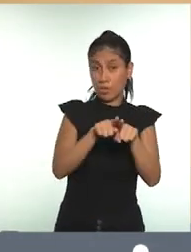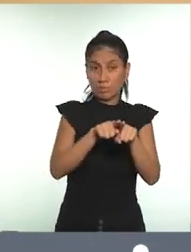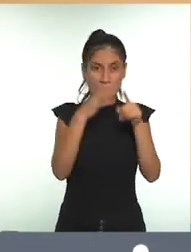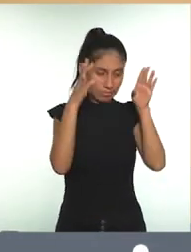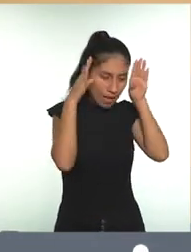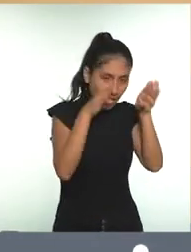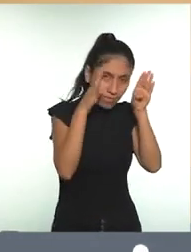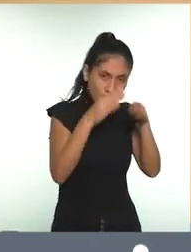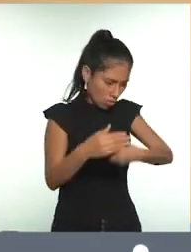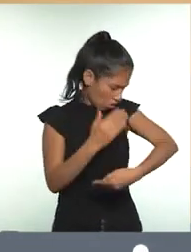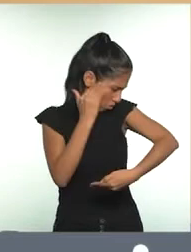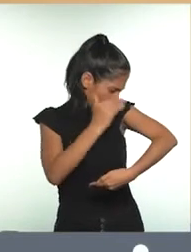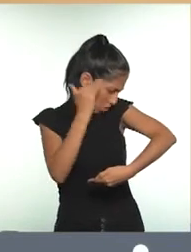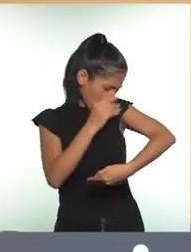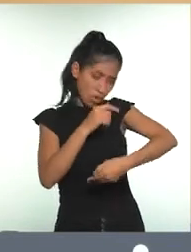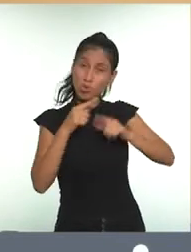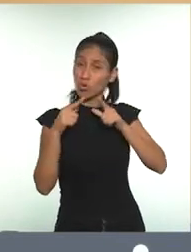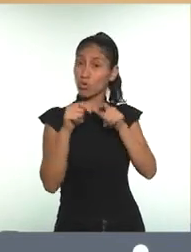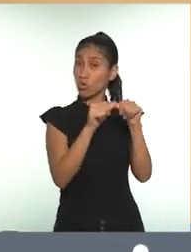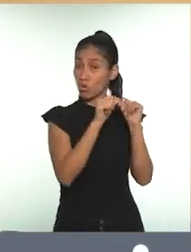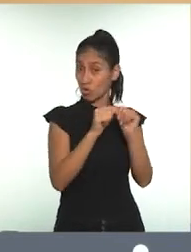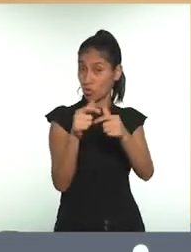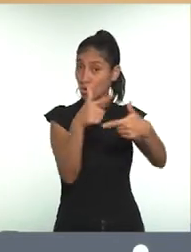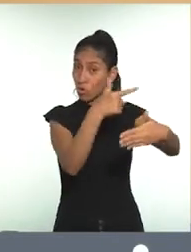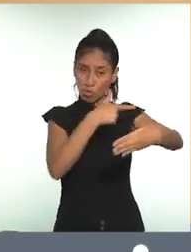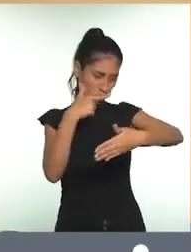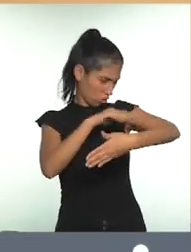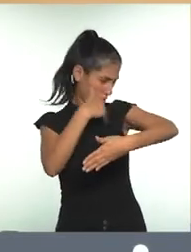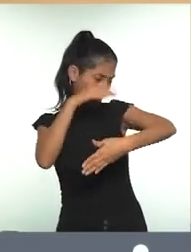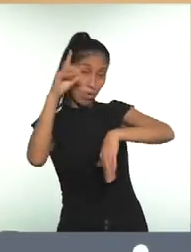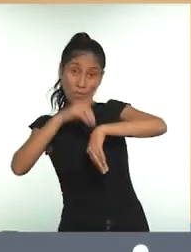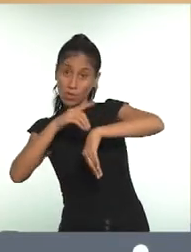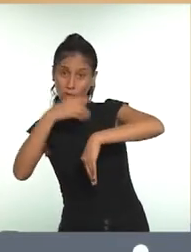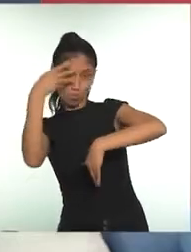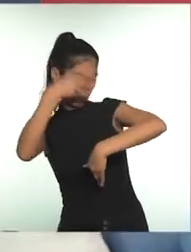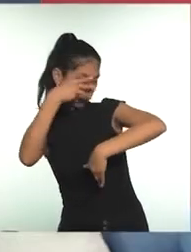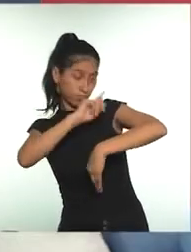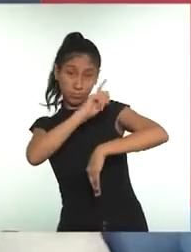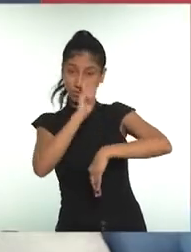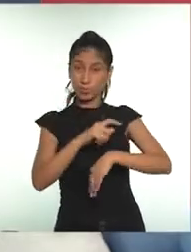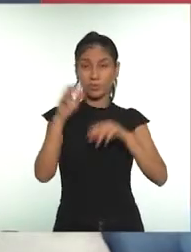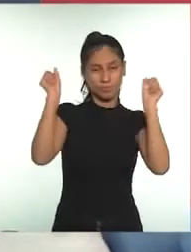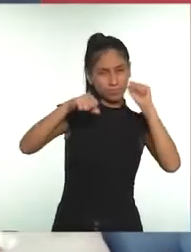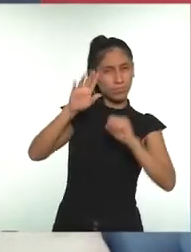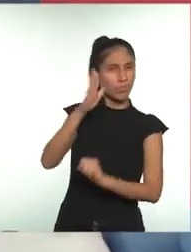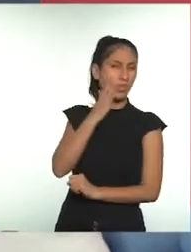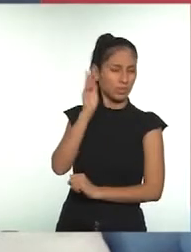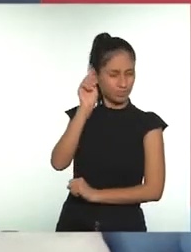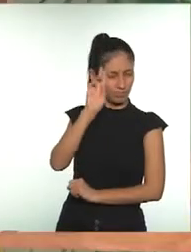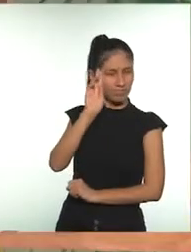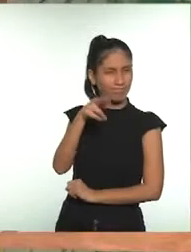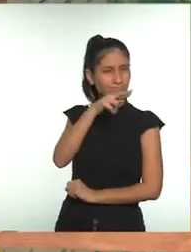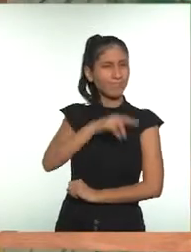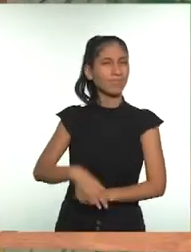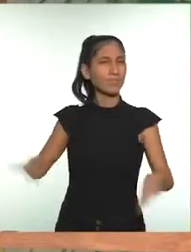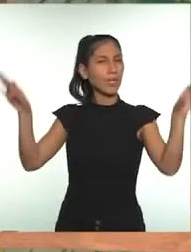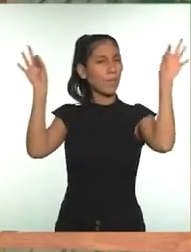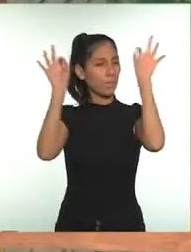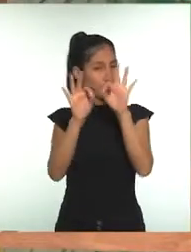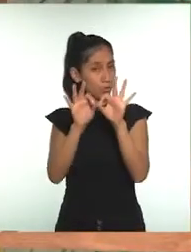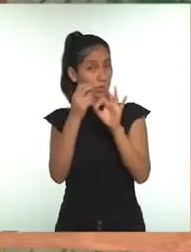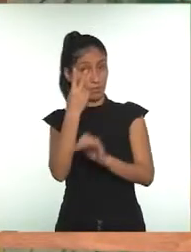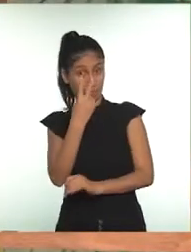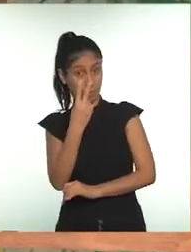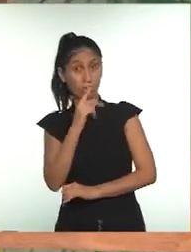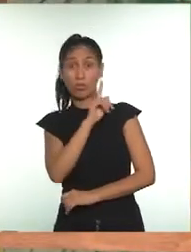había que estar atentos y seguir controlándola para consultar a un médico. Totalmente de acuerdo con tu madre. Y qué importante